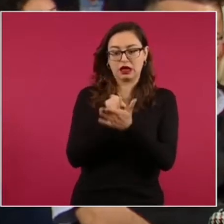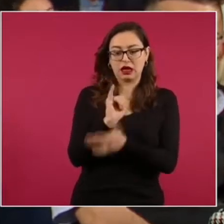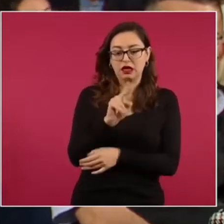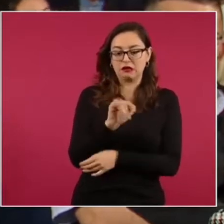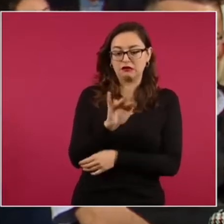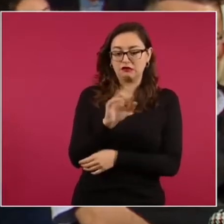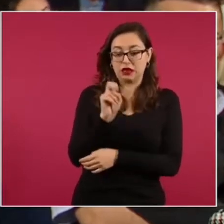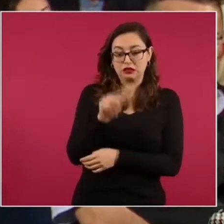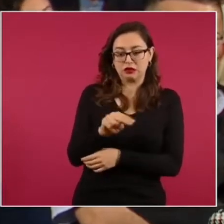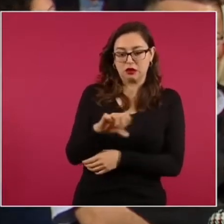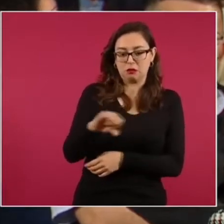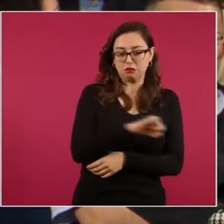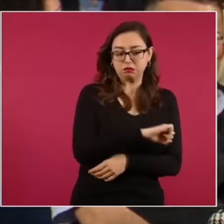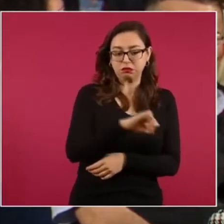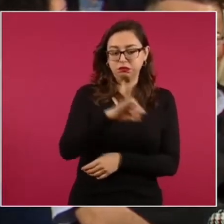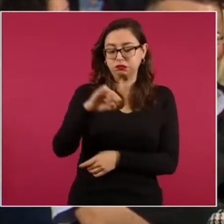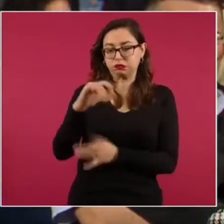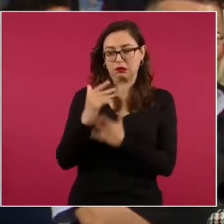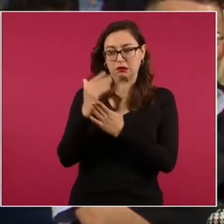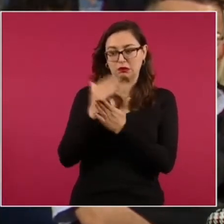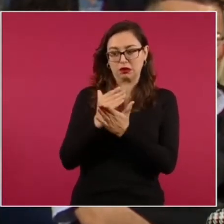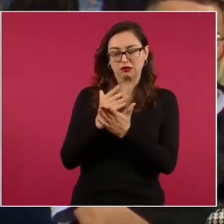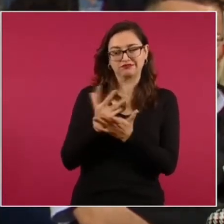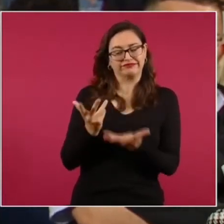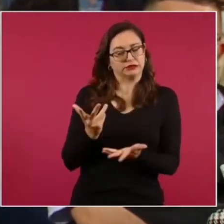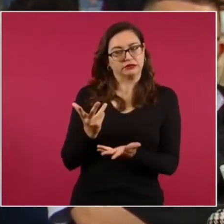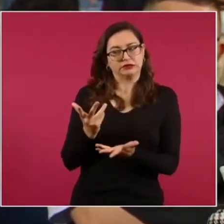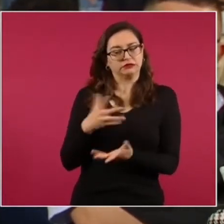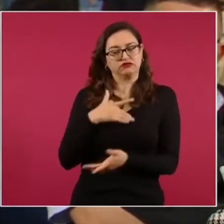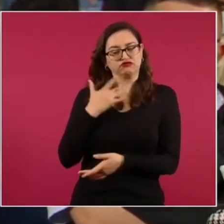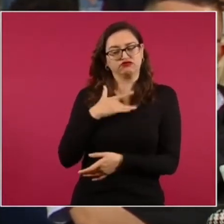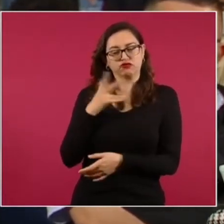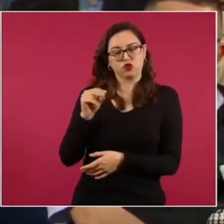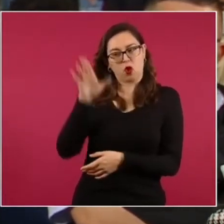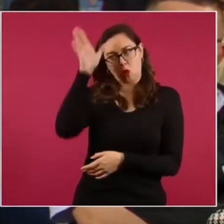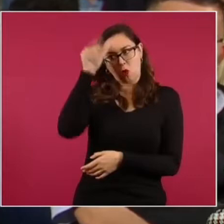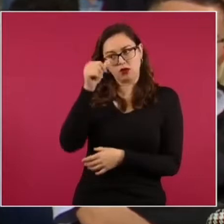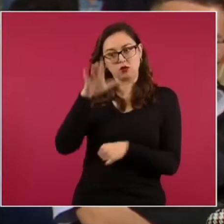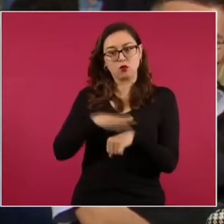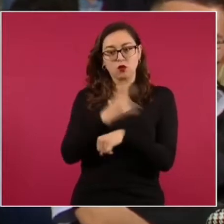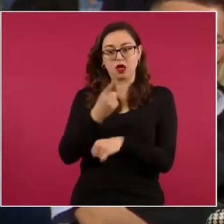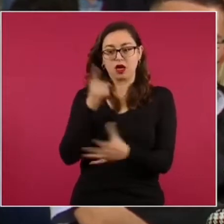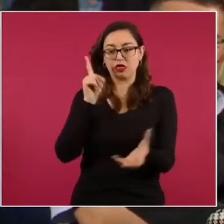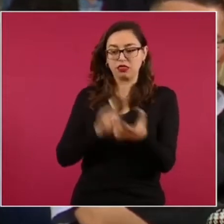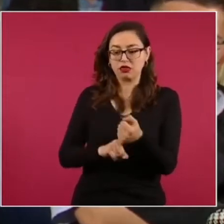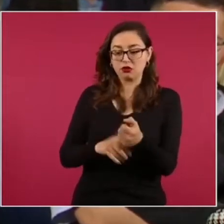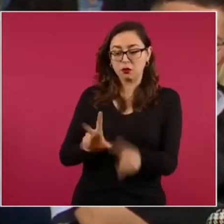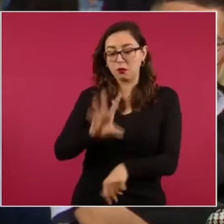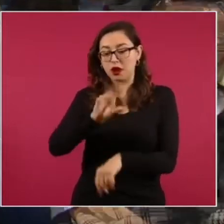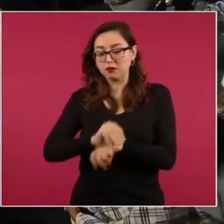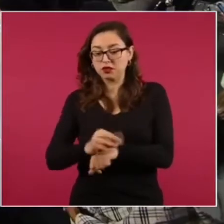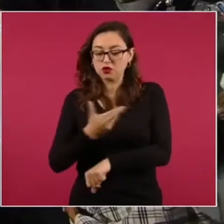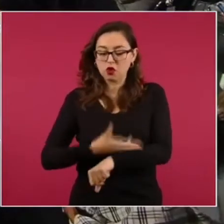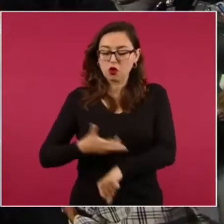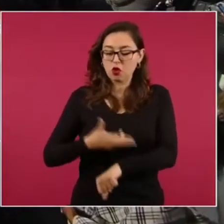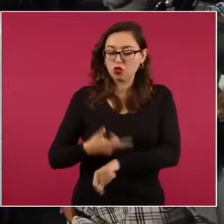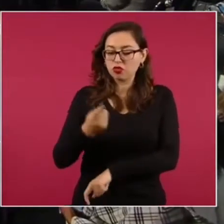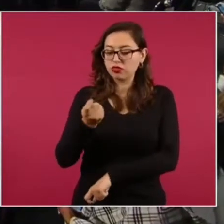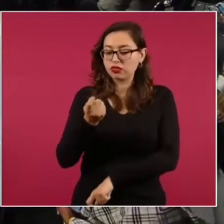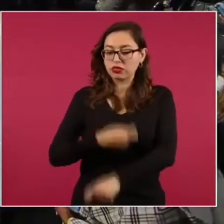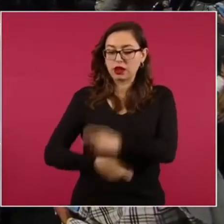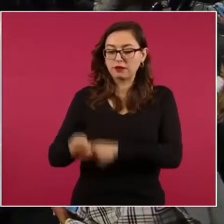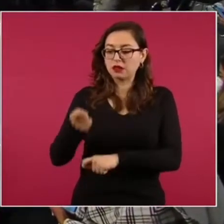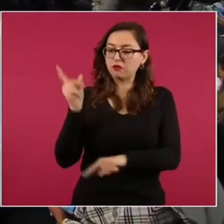principalmente contra la licencia única universal para la importación y distribución de alimentos, sus insumos y